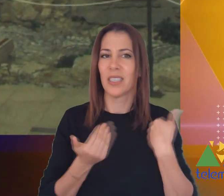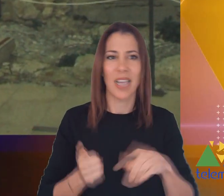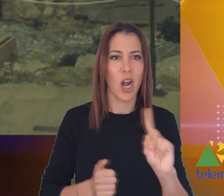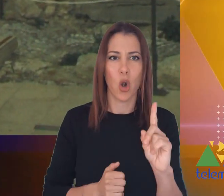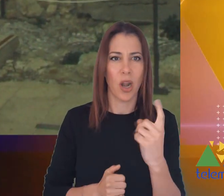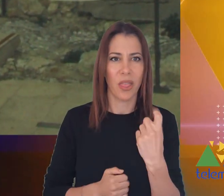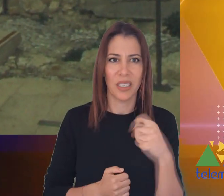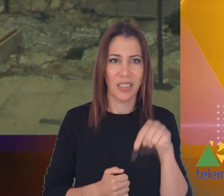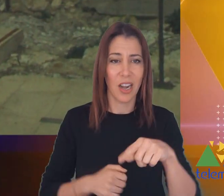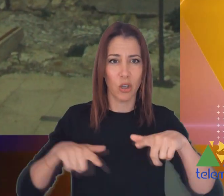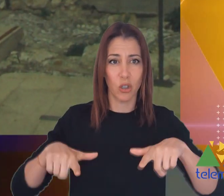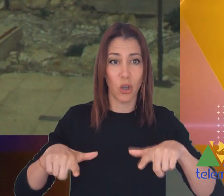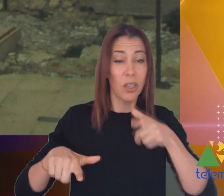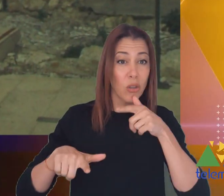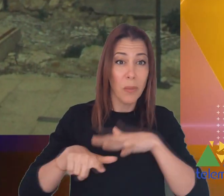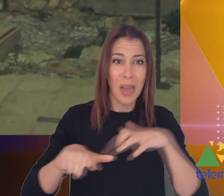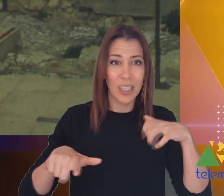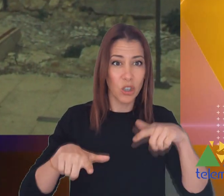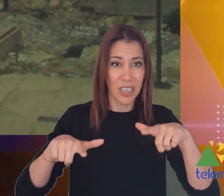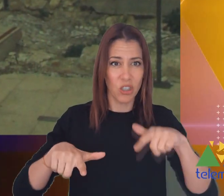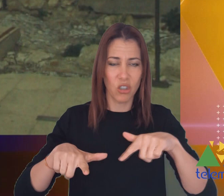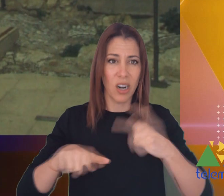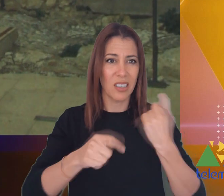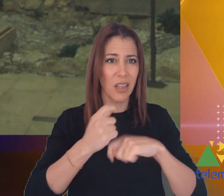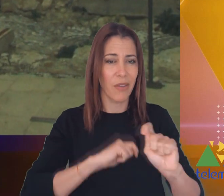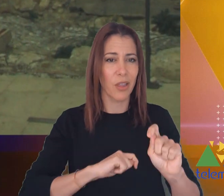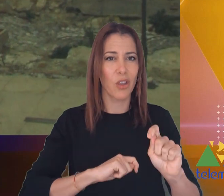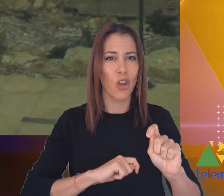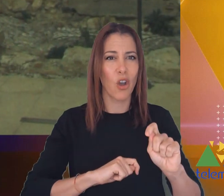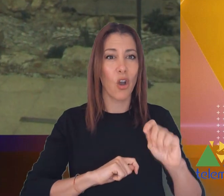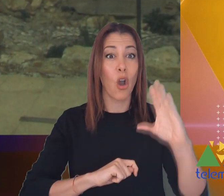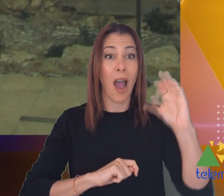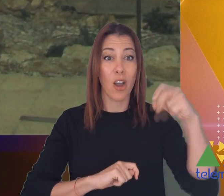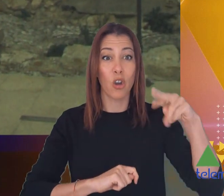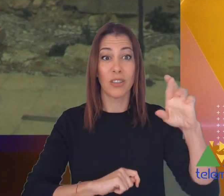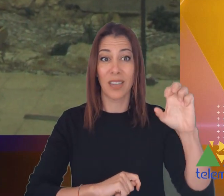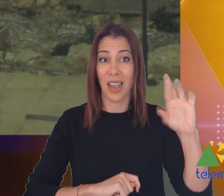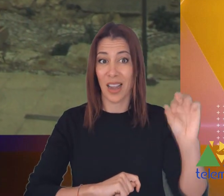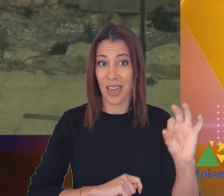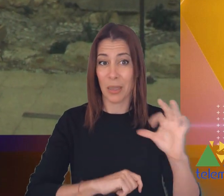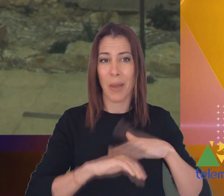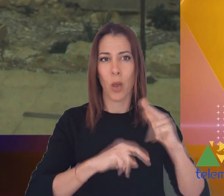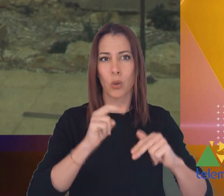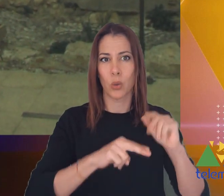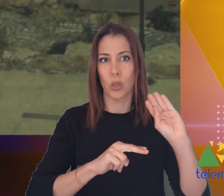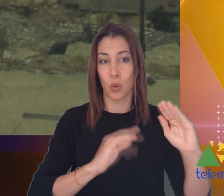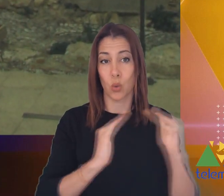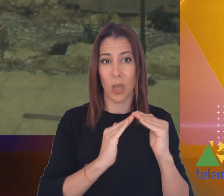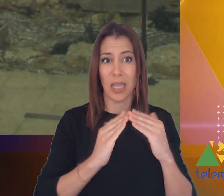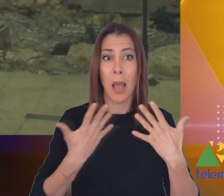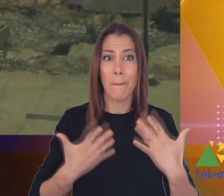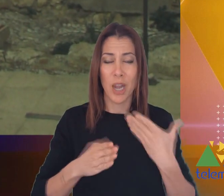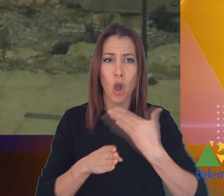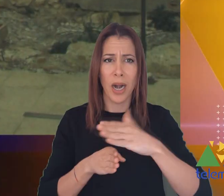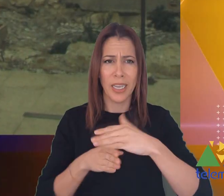necesitaron este solar, y parte del solar se vendió a Alonso de Contreras para construir su casa, pero el resto del solar sí